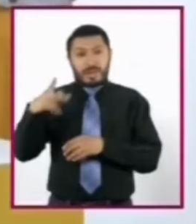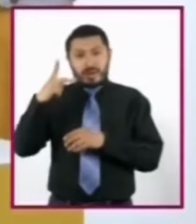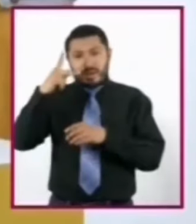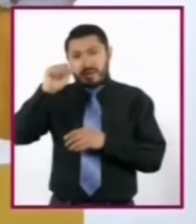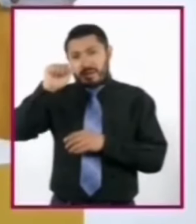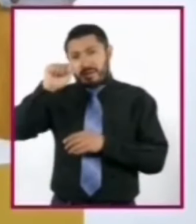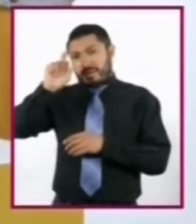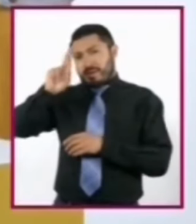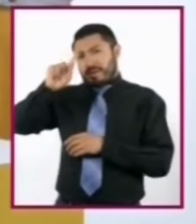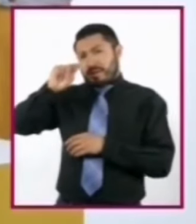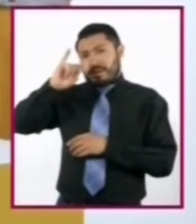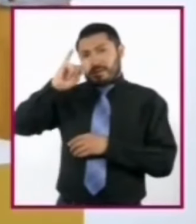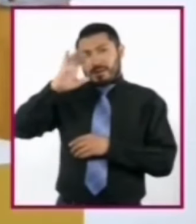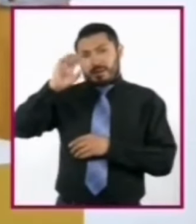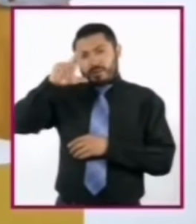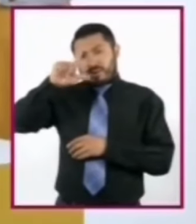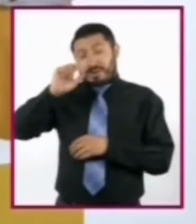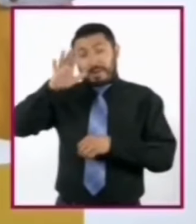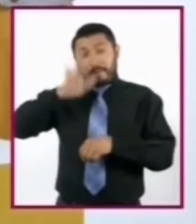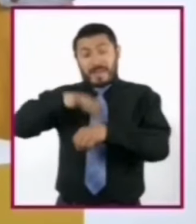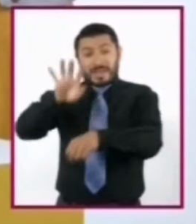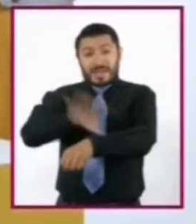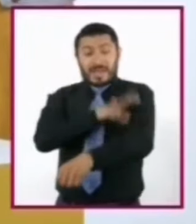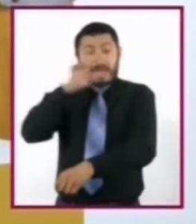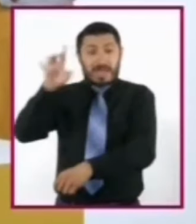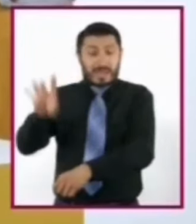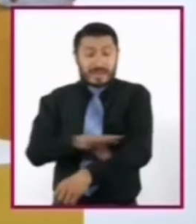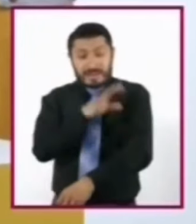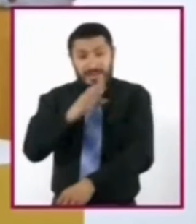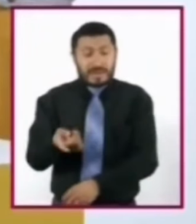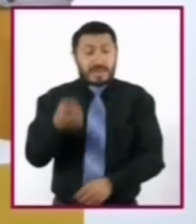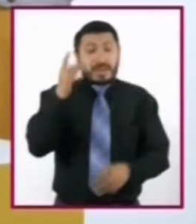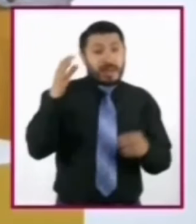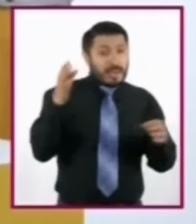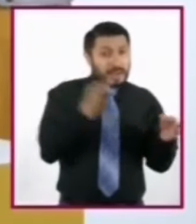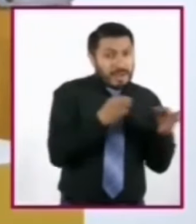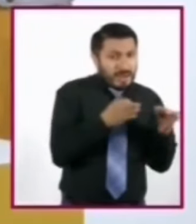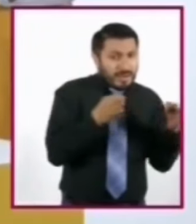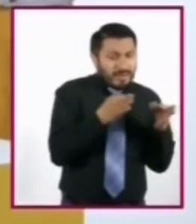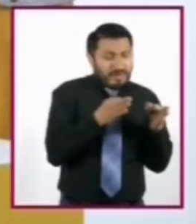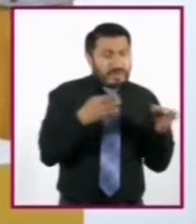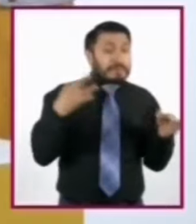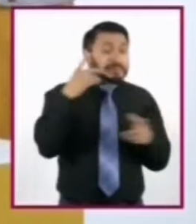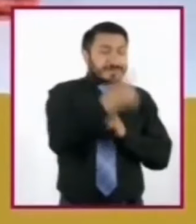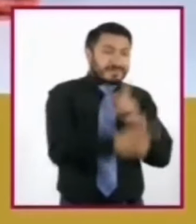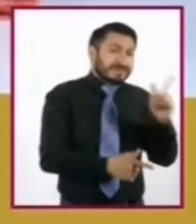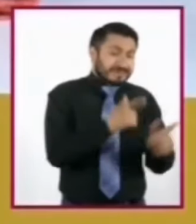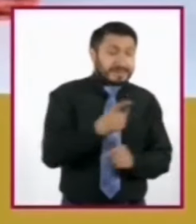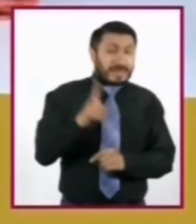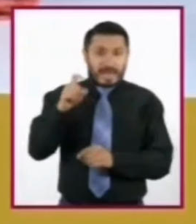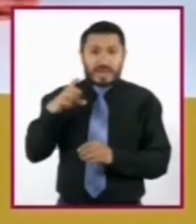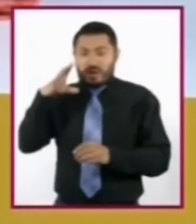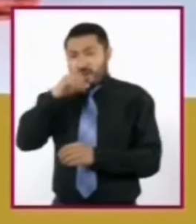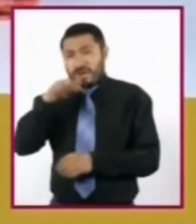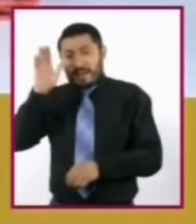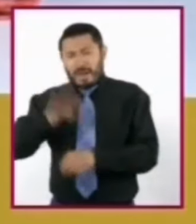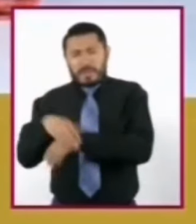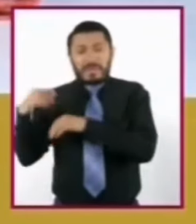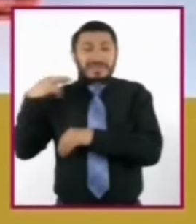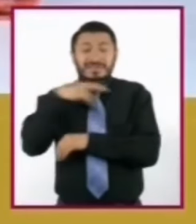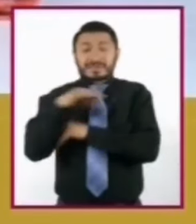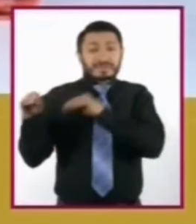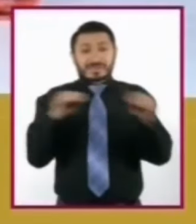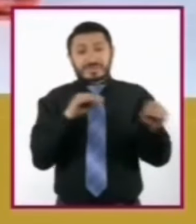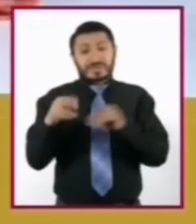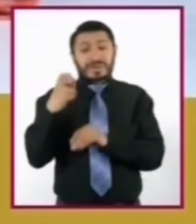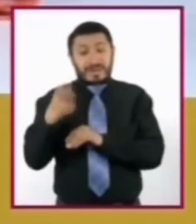energía cinética que en el agua fría. En el agua caliente, las partículas se mueven más y este movimiento es el que mezcla el